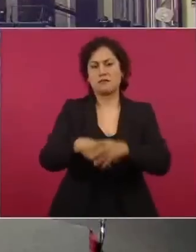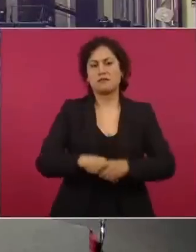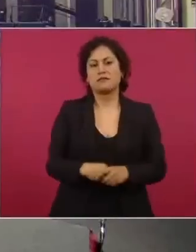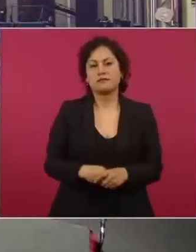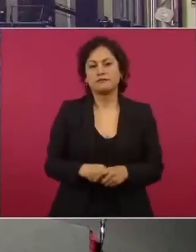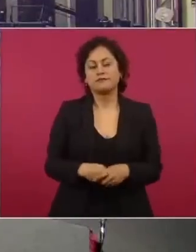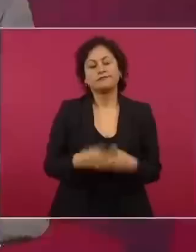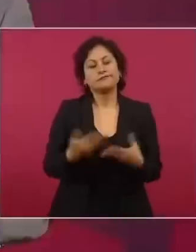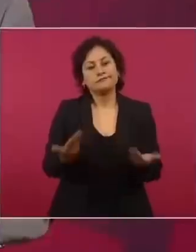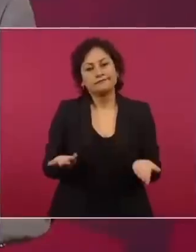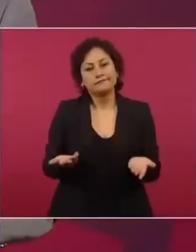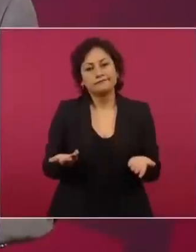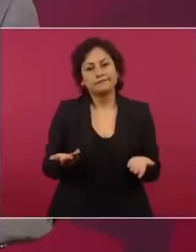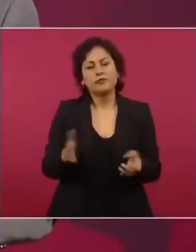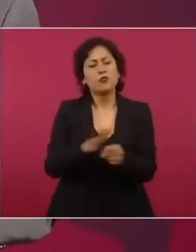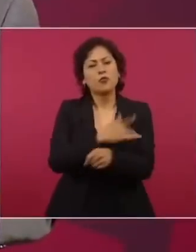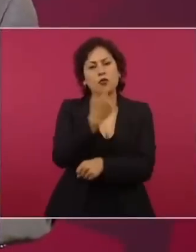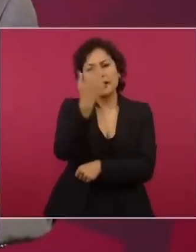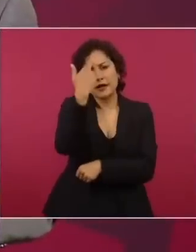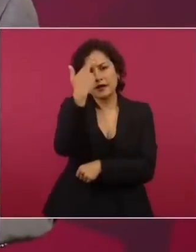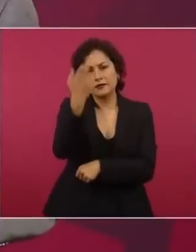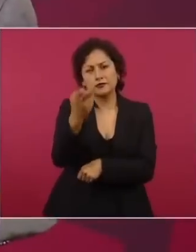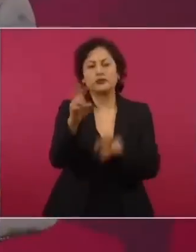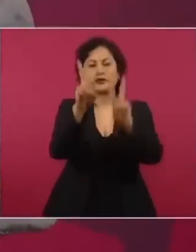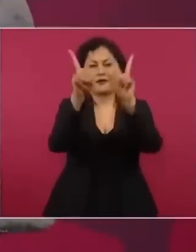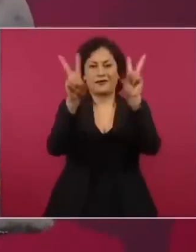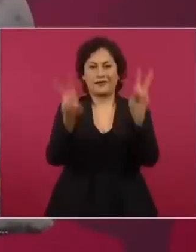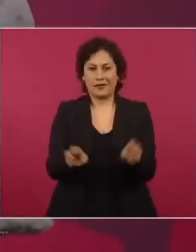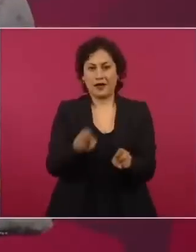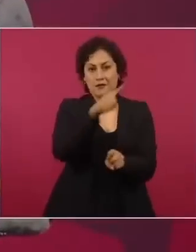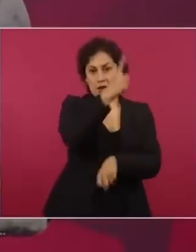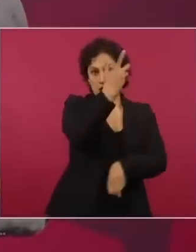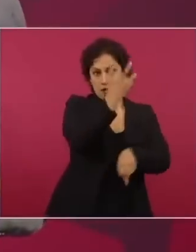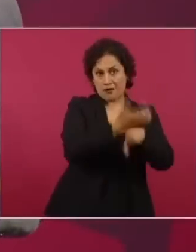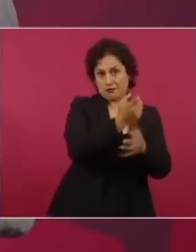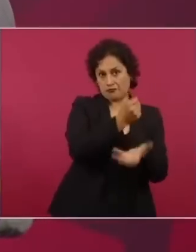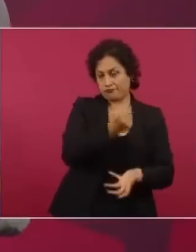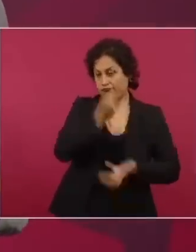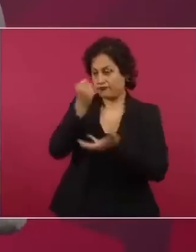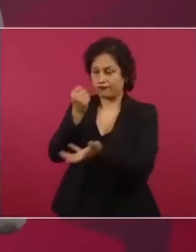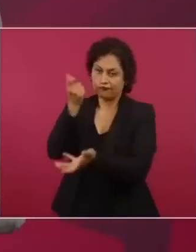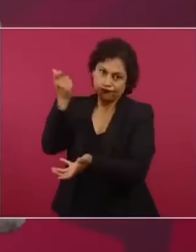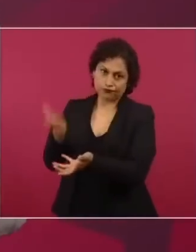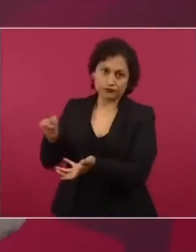por el financiamiento a estas organizaciones.